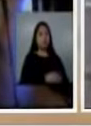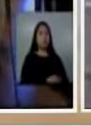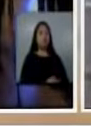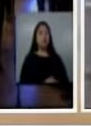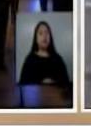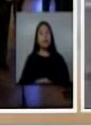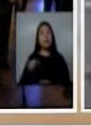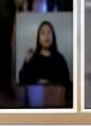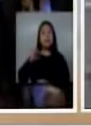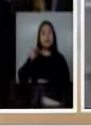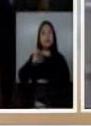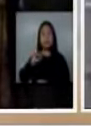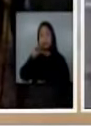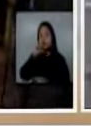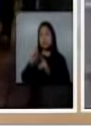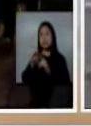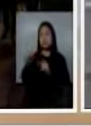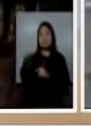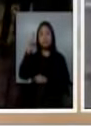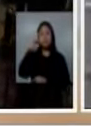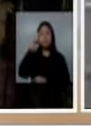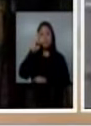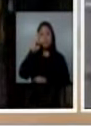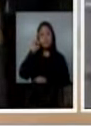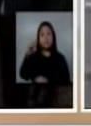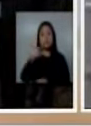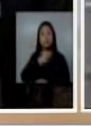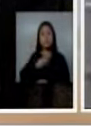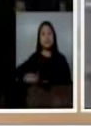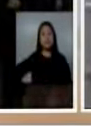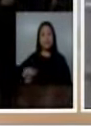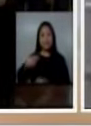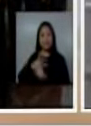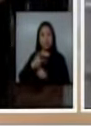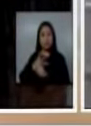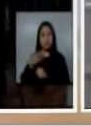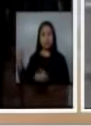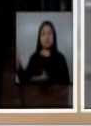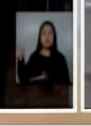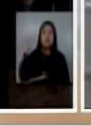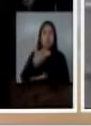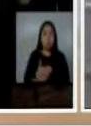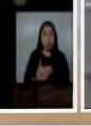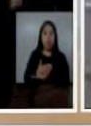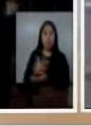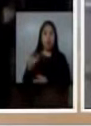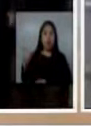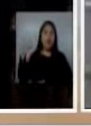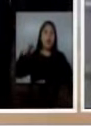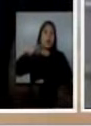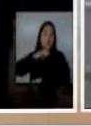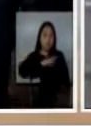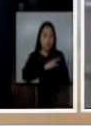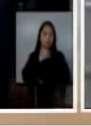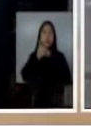los dos mandatarios darán. Ya habíamos informado que el presidente de México había hecho su ingreso al Palacio Nacional de la